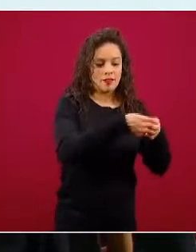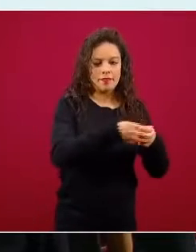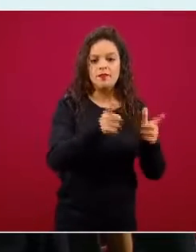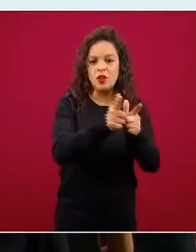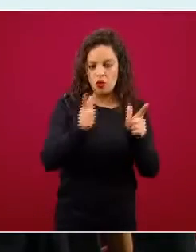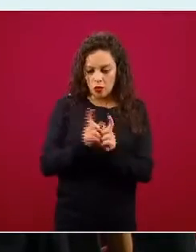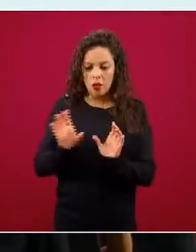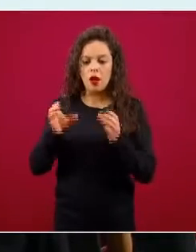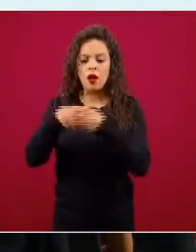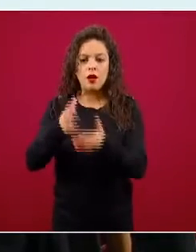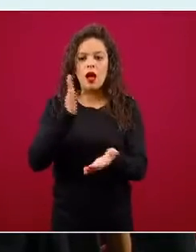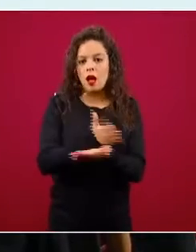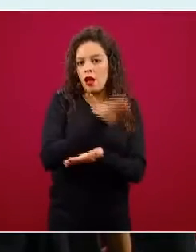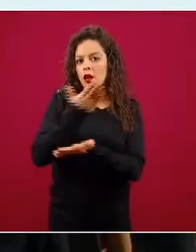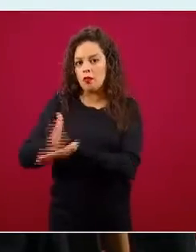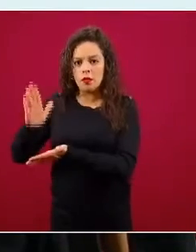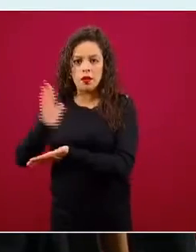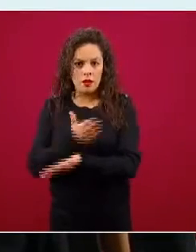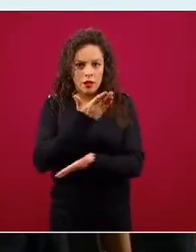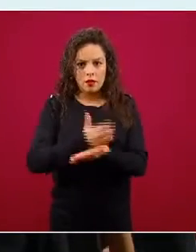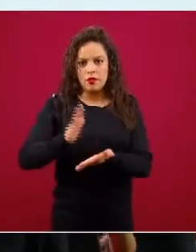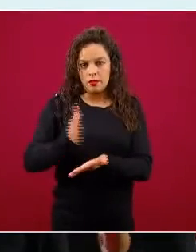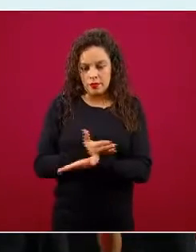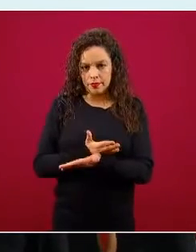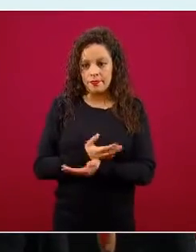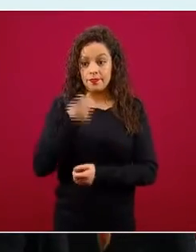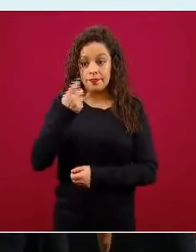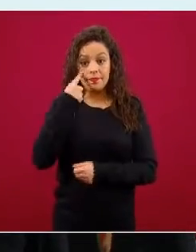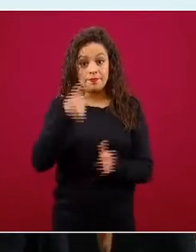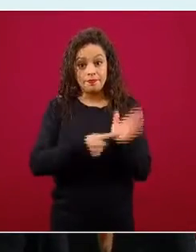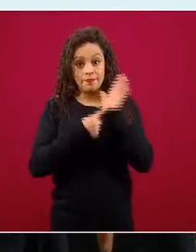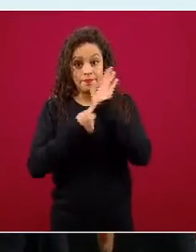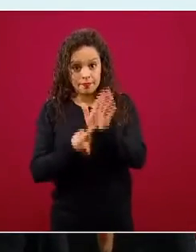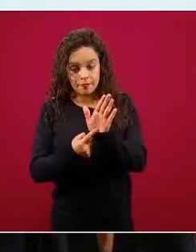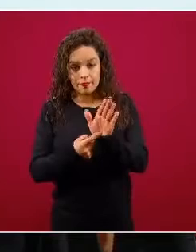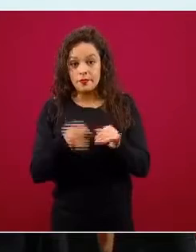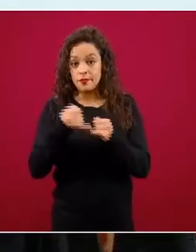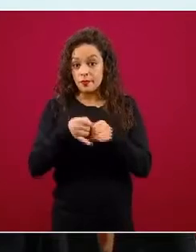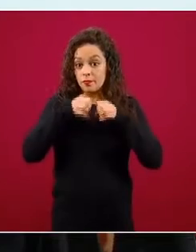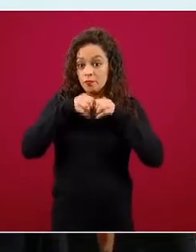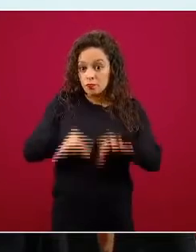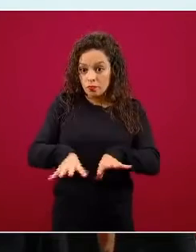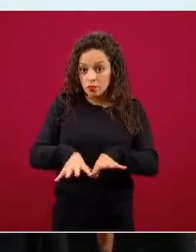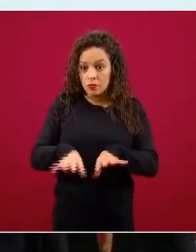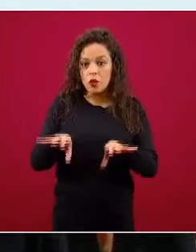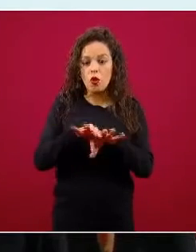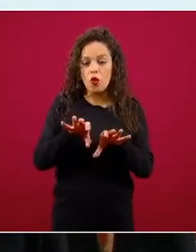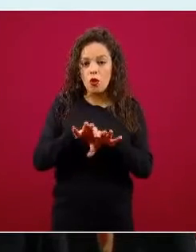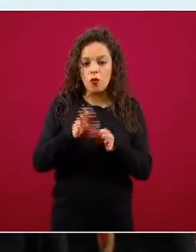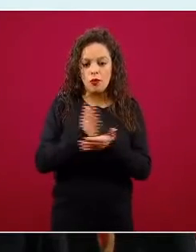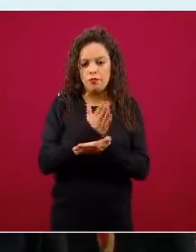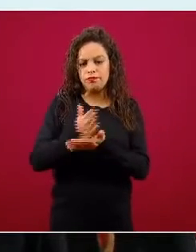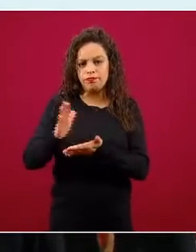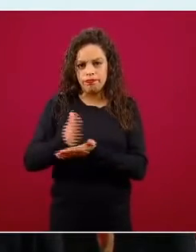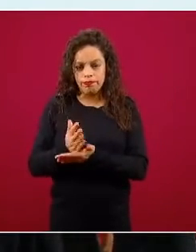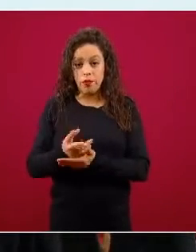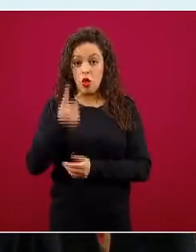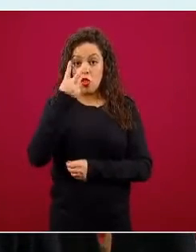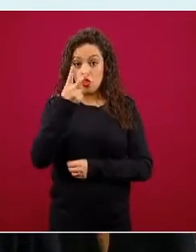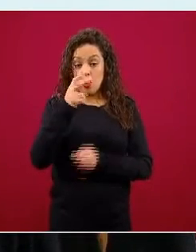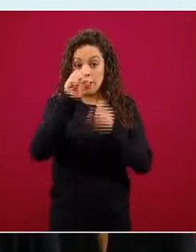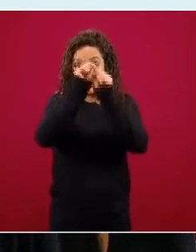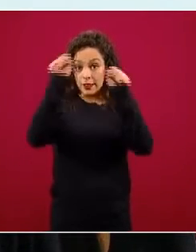Entonces, lo que vemos aquí es la temporalidad del flujo de información en los dos sistemas, que no